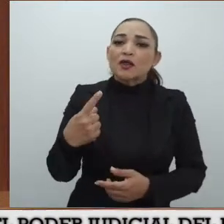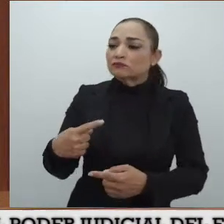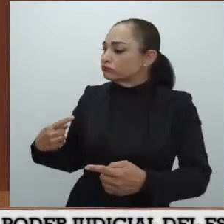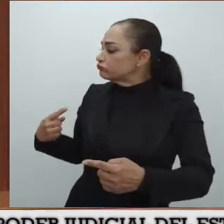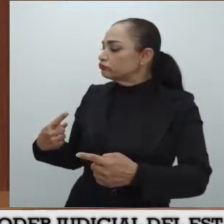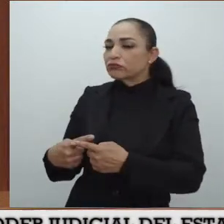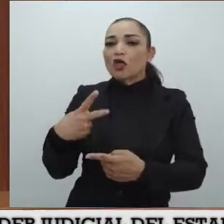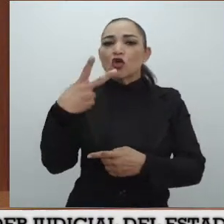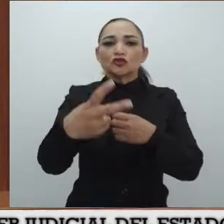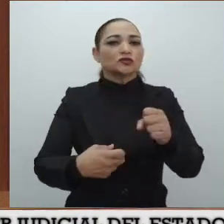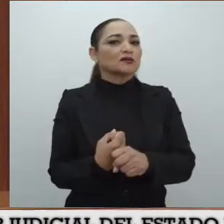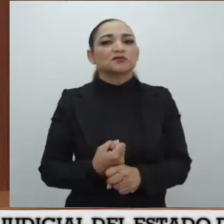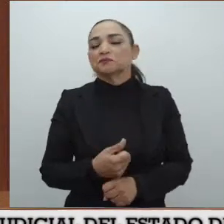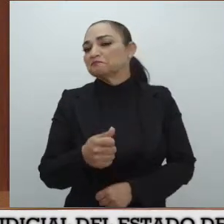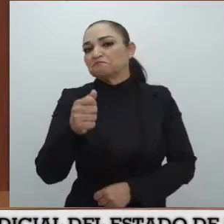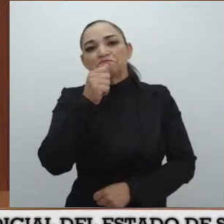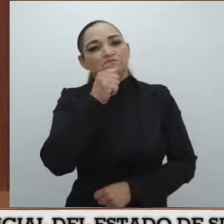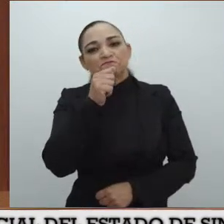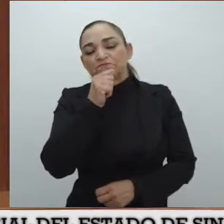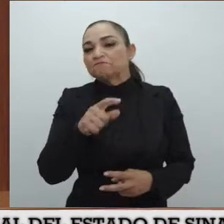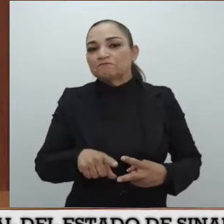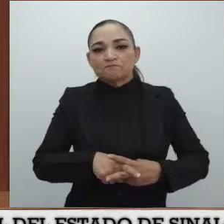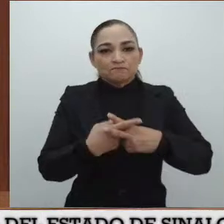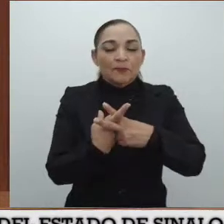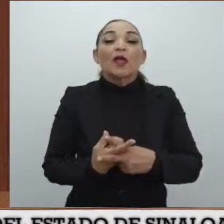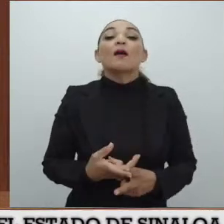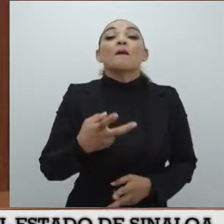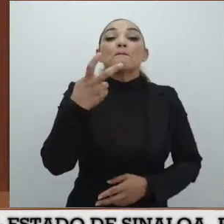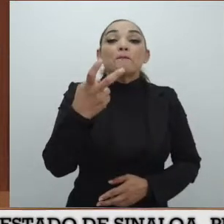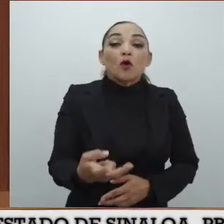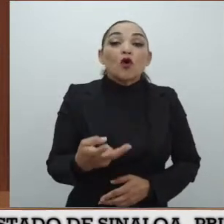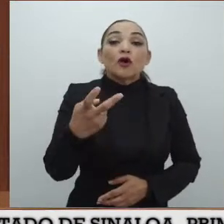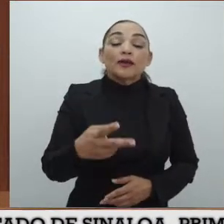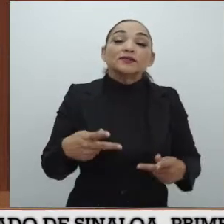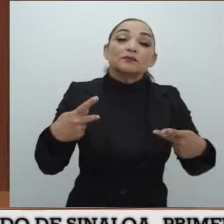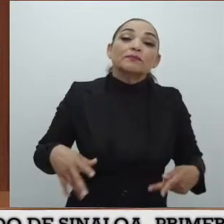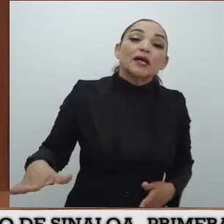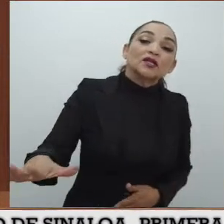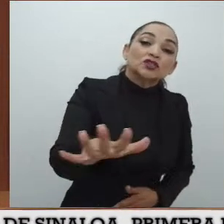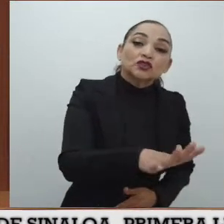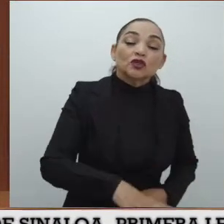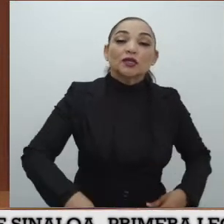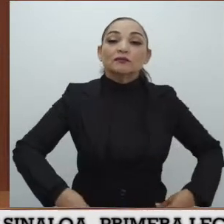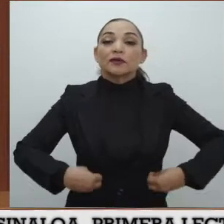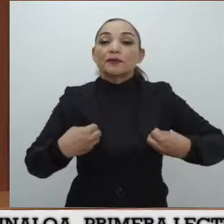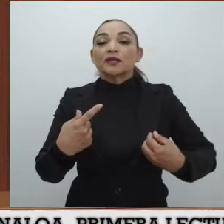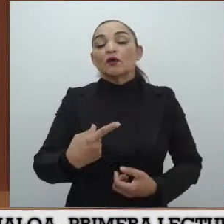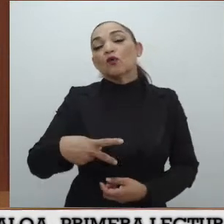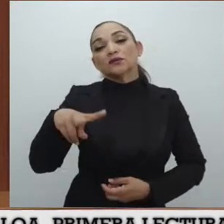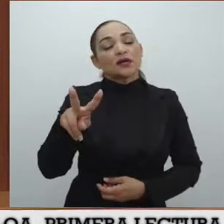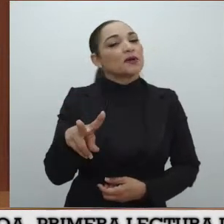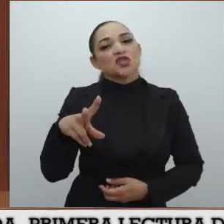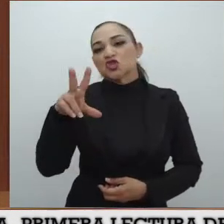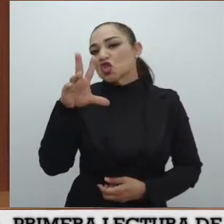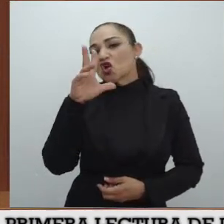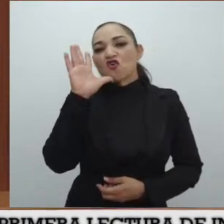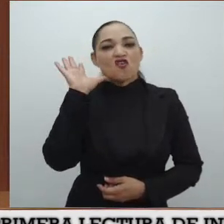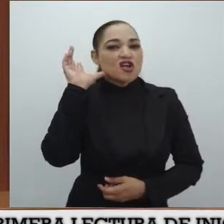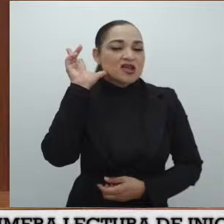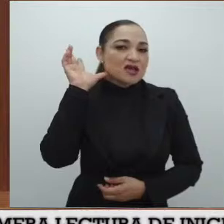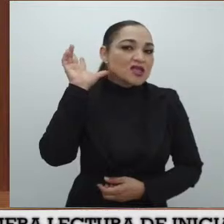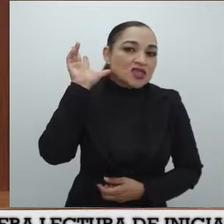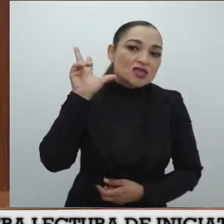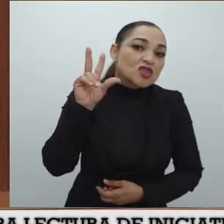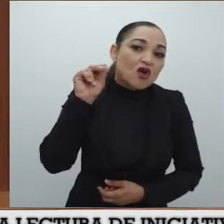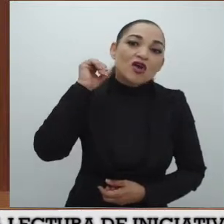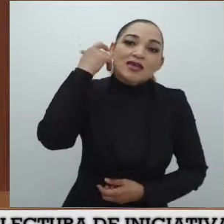ha iniciado. En ese sentido, la sociedad guasavense ha demandado que no quiere un cambio de sede de Angostura a Guasave del Centro de